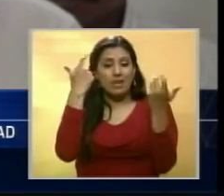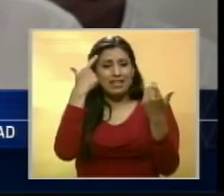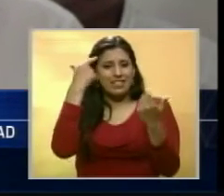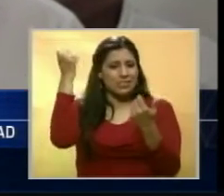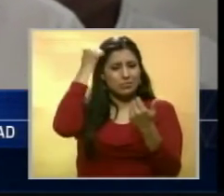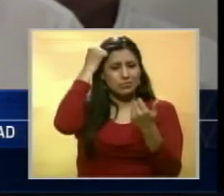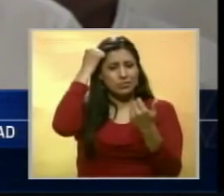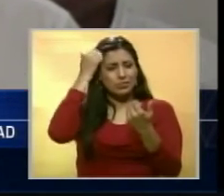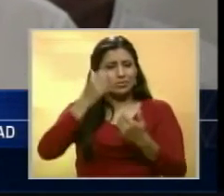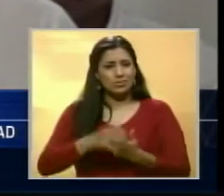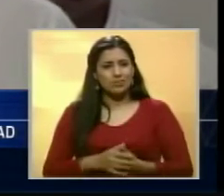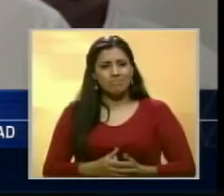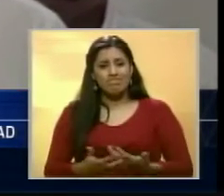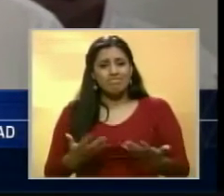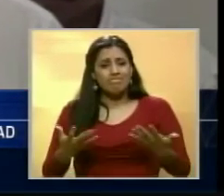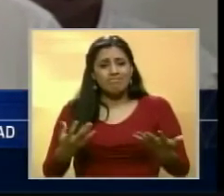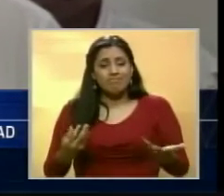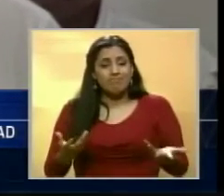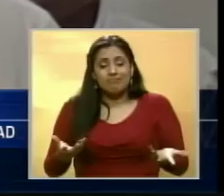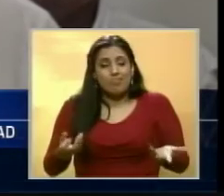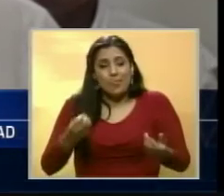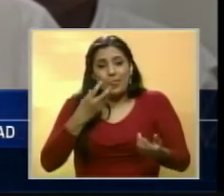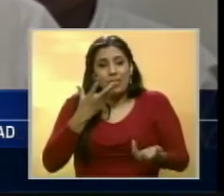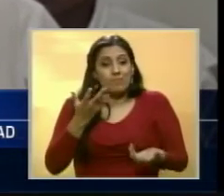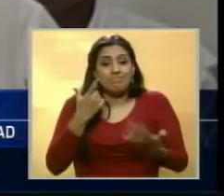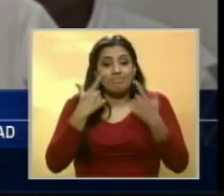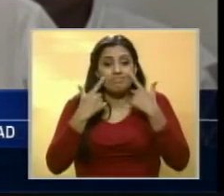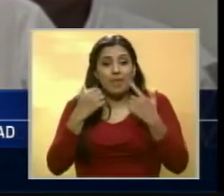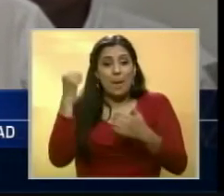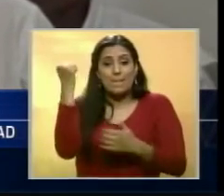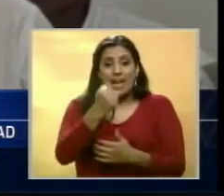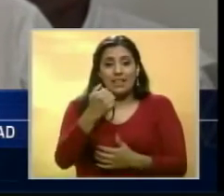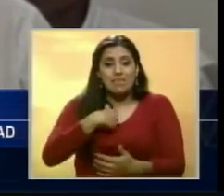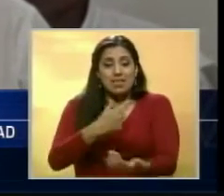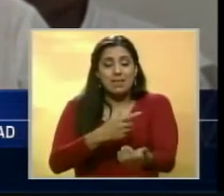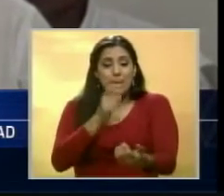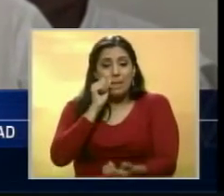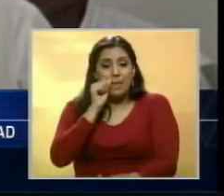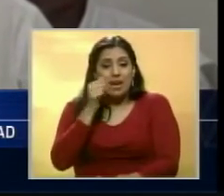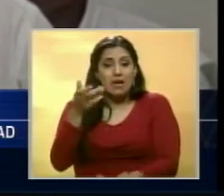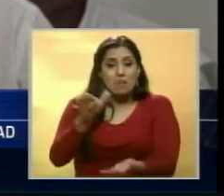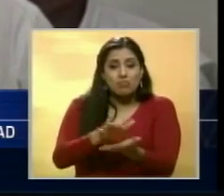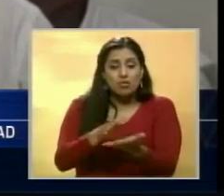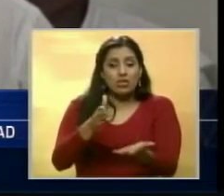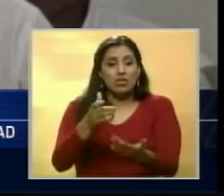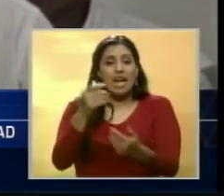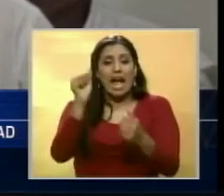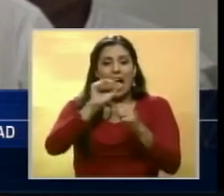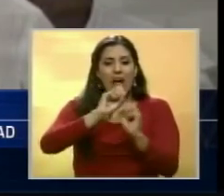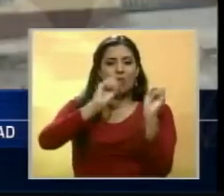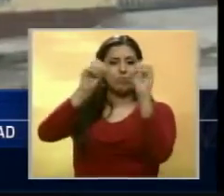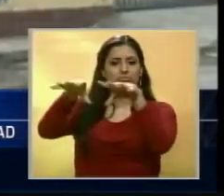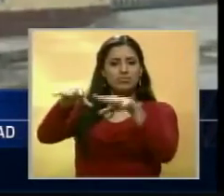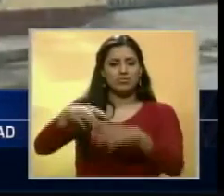en la cabeza. Bueno, lo mataron, se dejaron el carro, lo dejaron allá